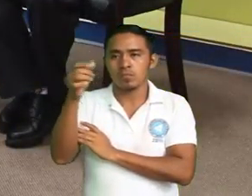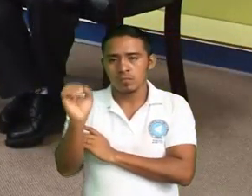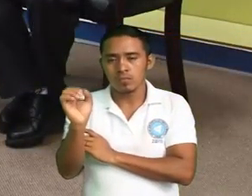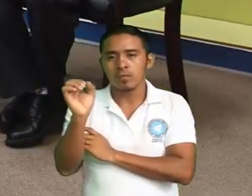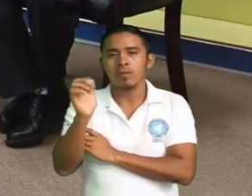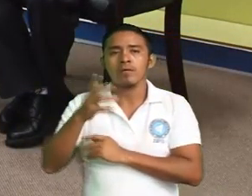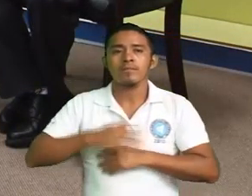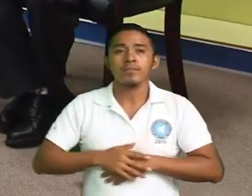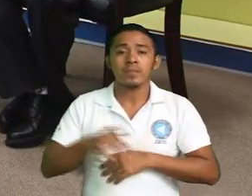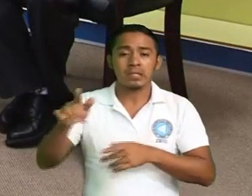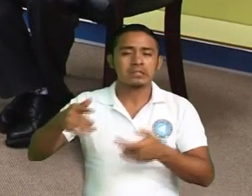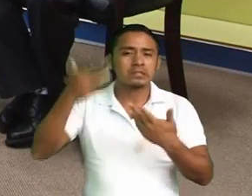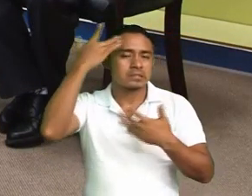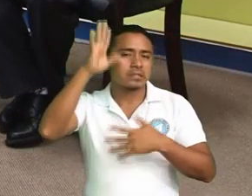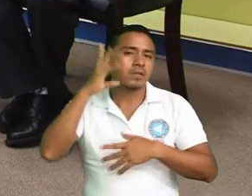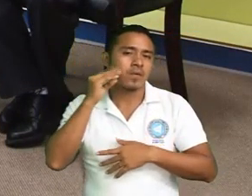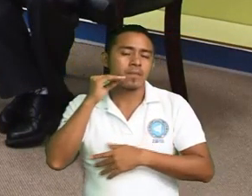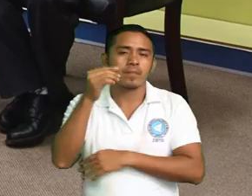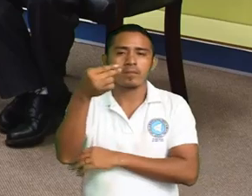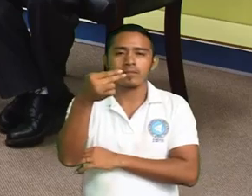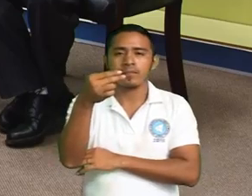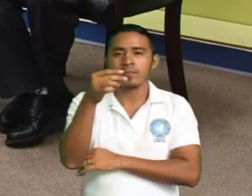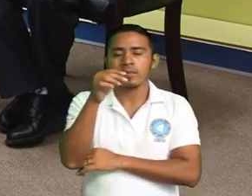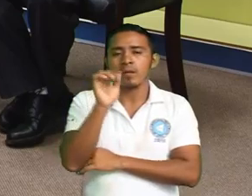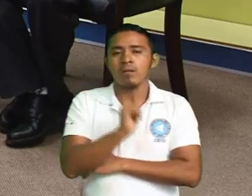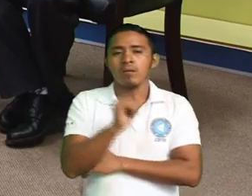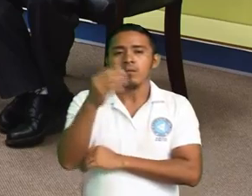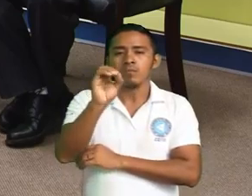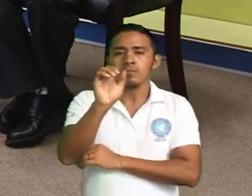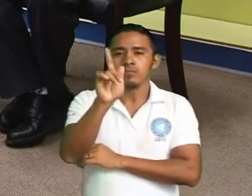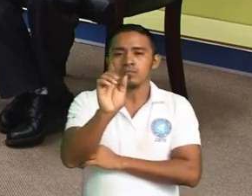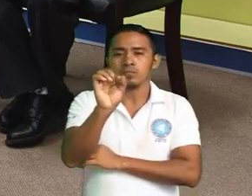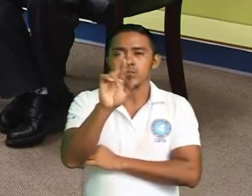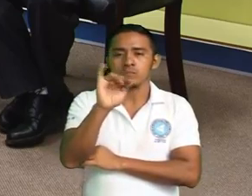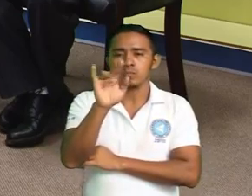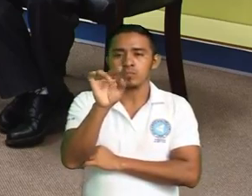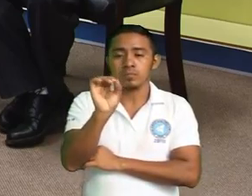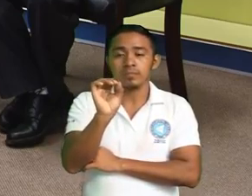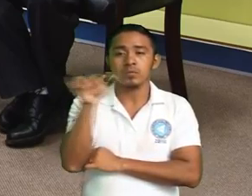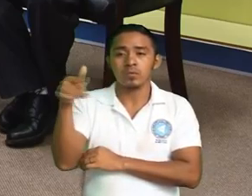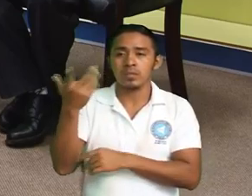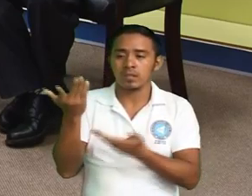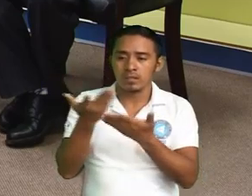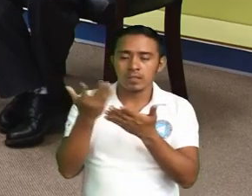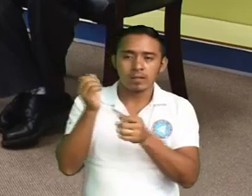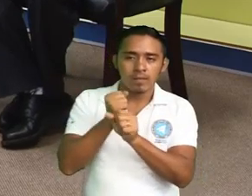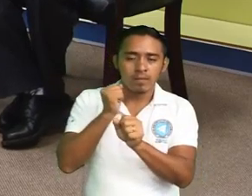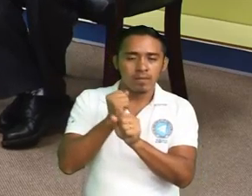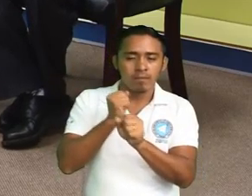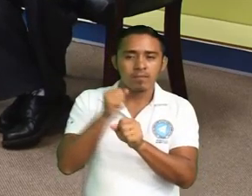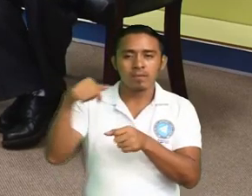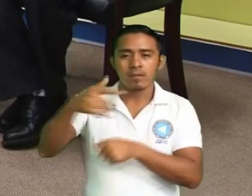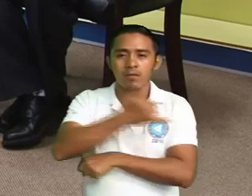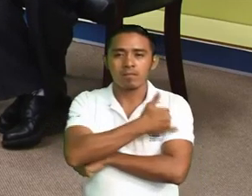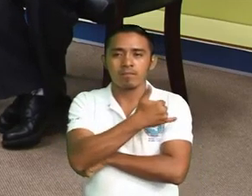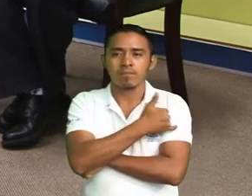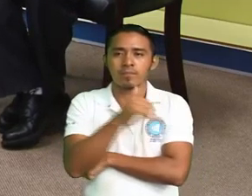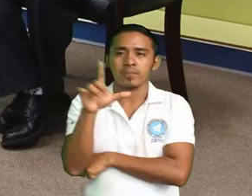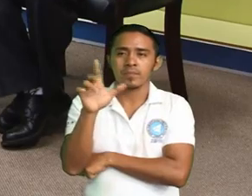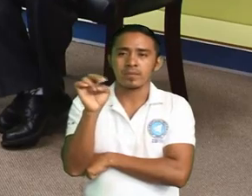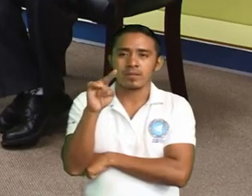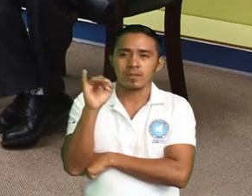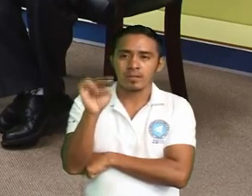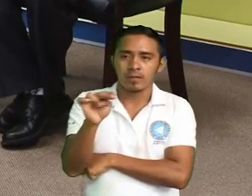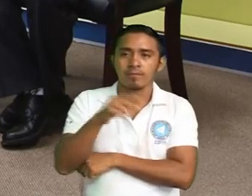es otorrino del Hospital de Referencia Nacional Antonio Lenín Fonseca. Bienvenido, doctor, mucho gusto. Mucho gusto,